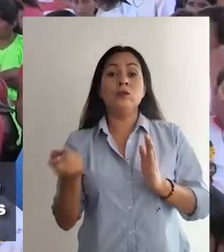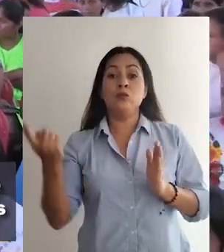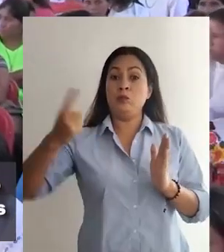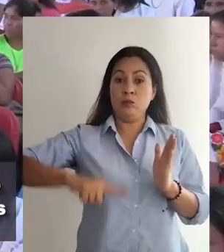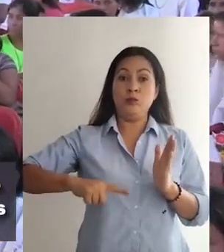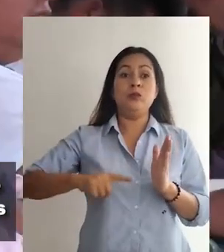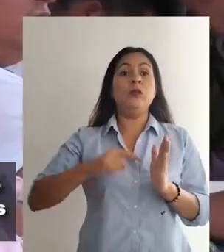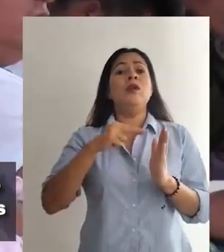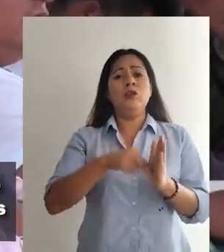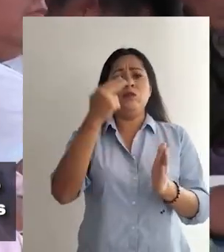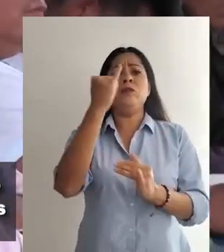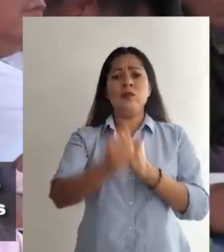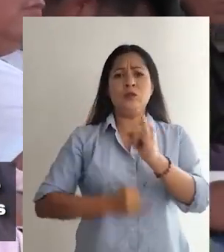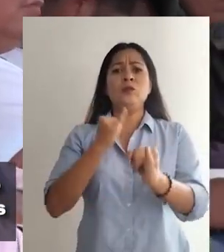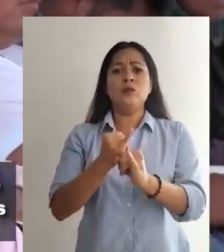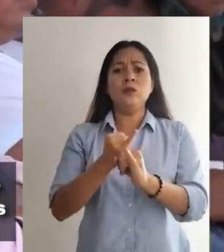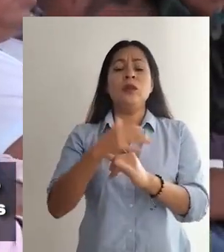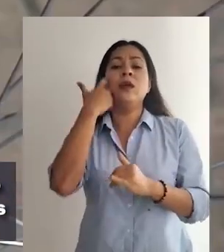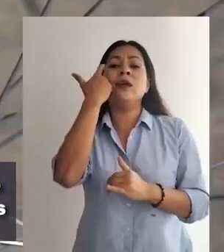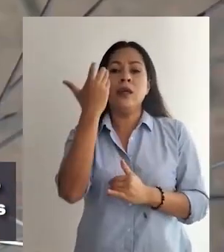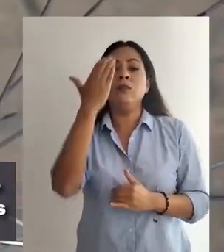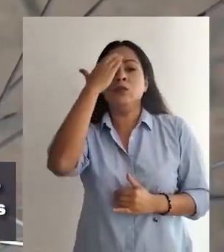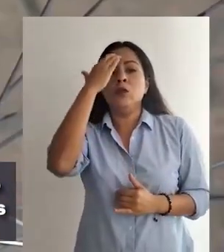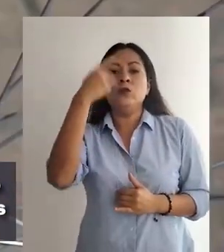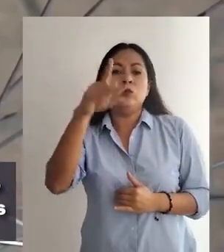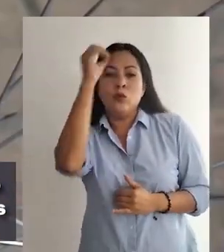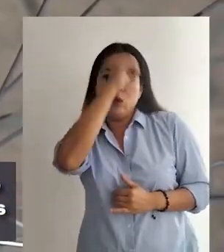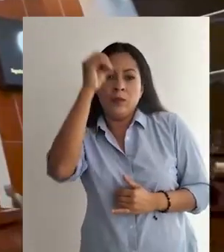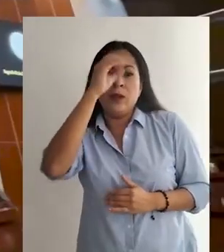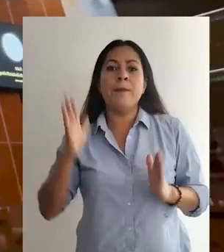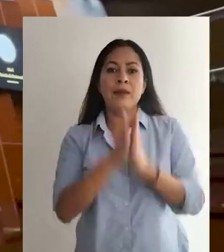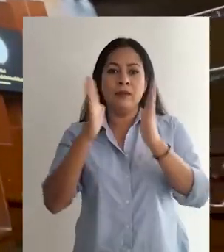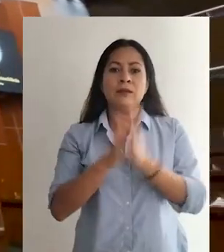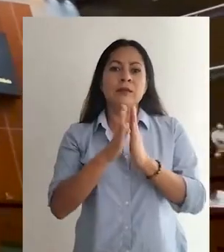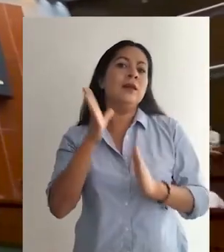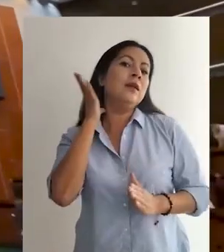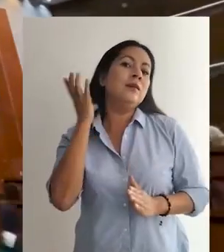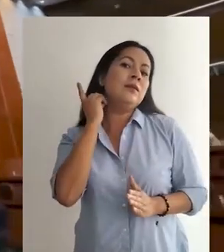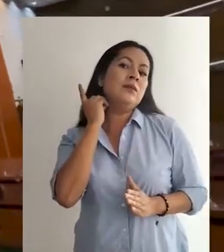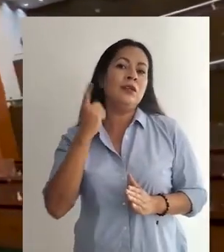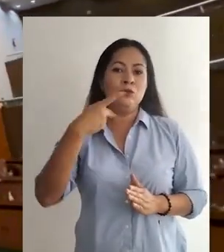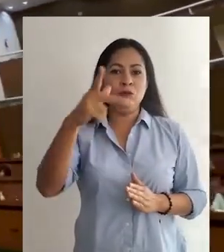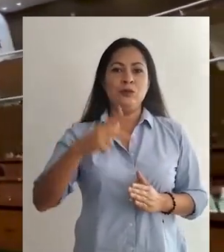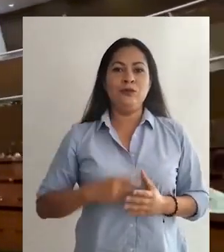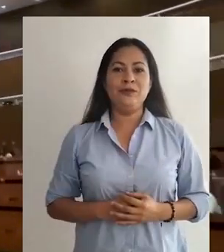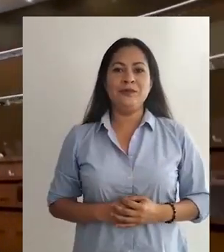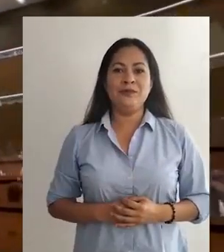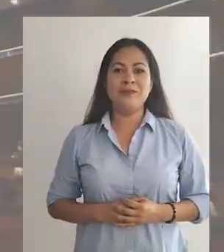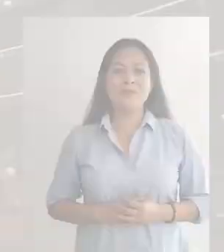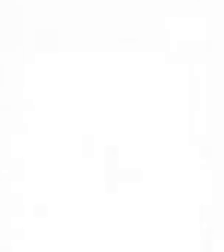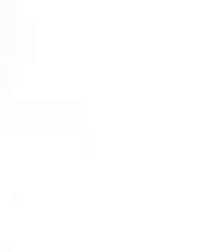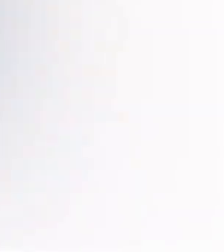la Constitución y los tratados internacionales. Queremos conocer tu opinión. Participa. Tu Congreso.